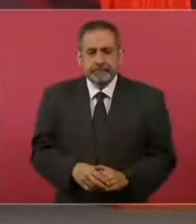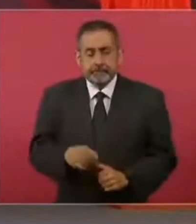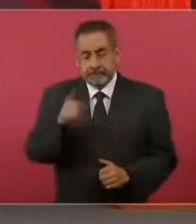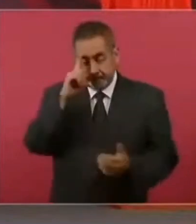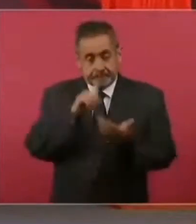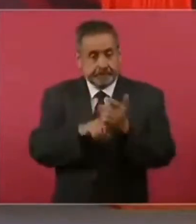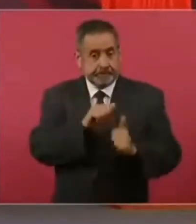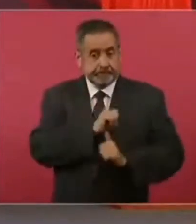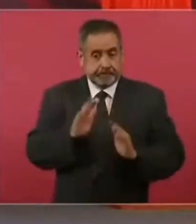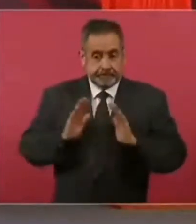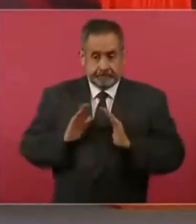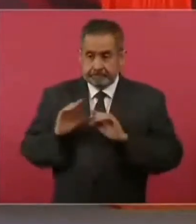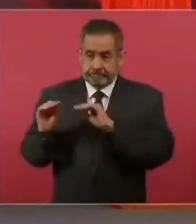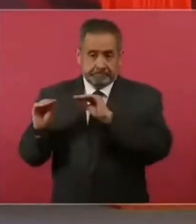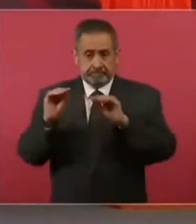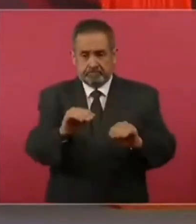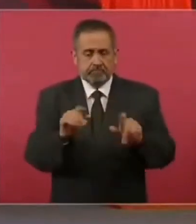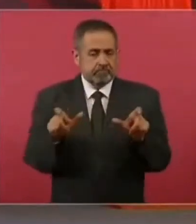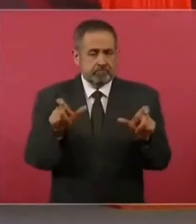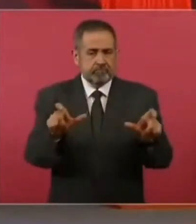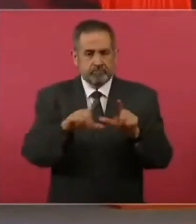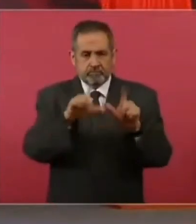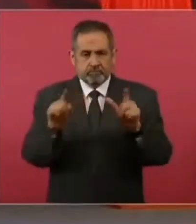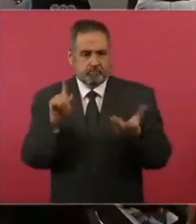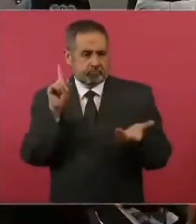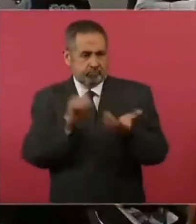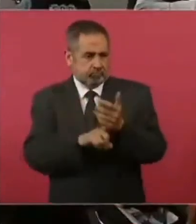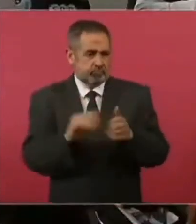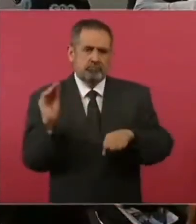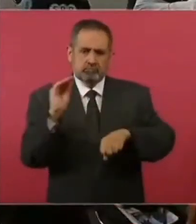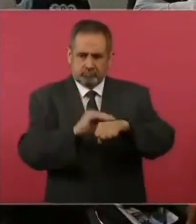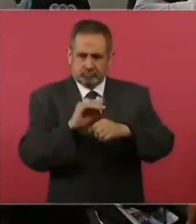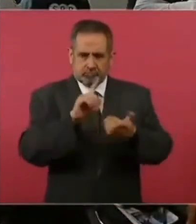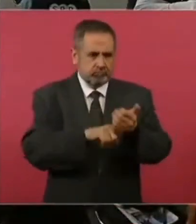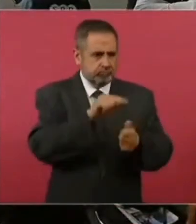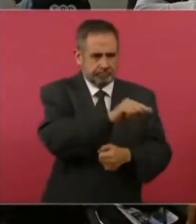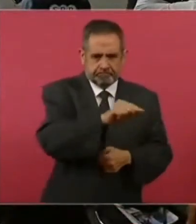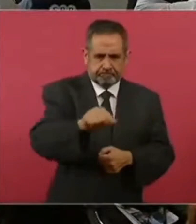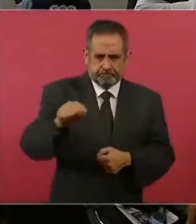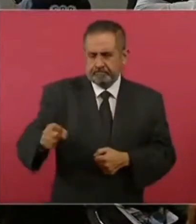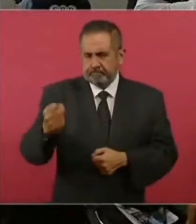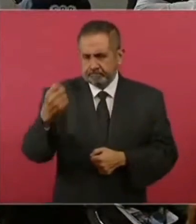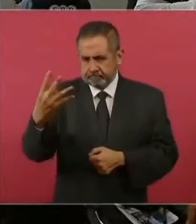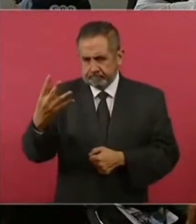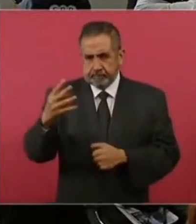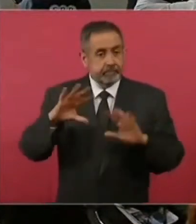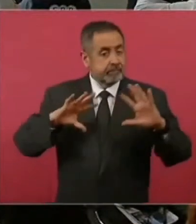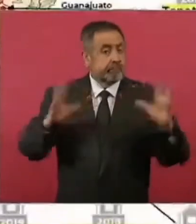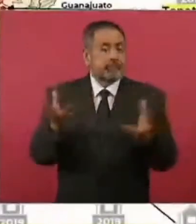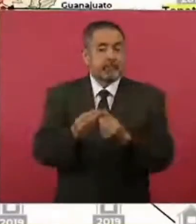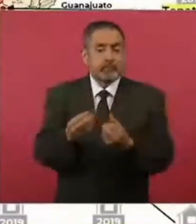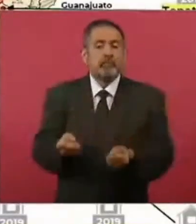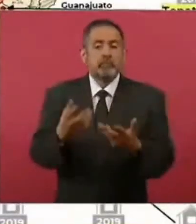Instalaciones militares asignadas y ocupadas por la Guardia, 4. En total,